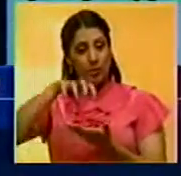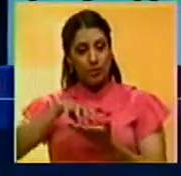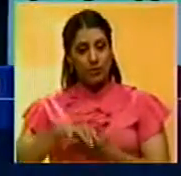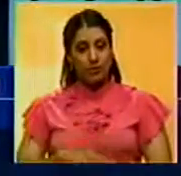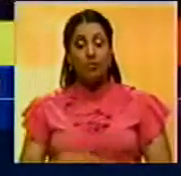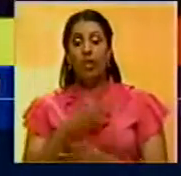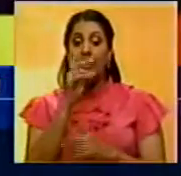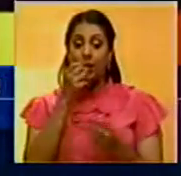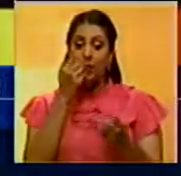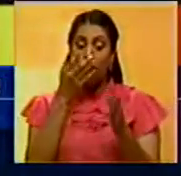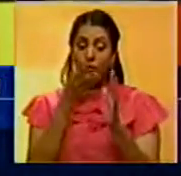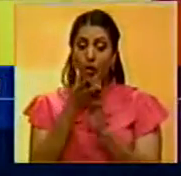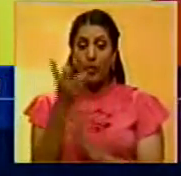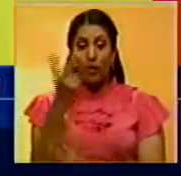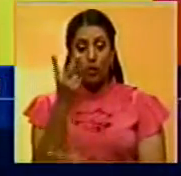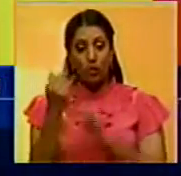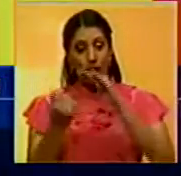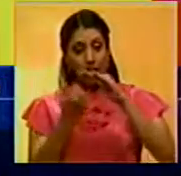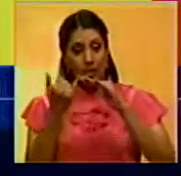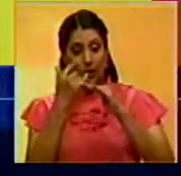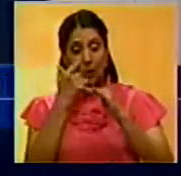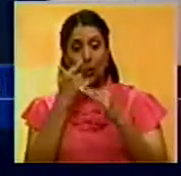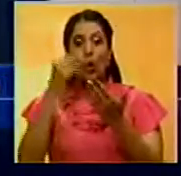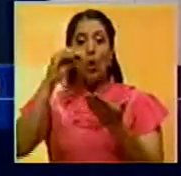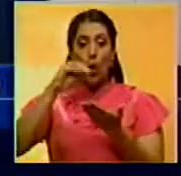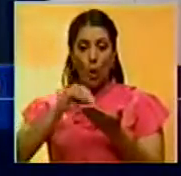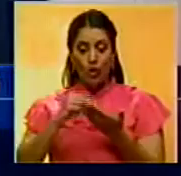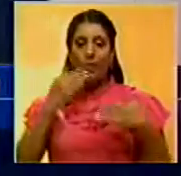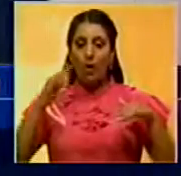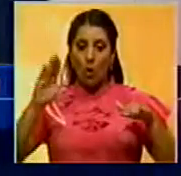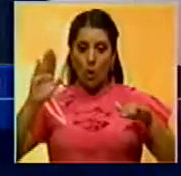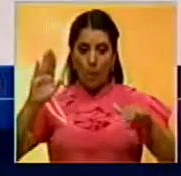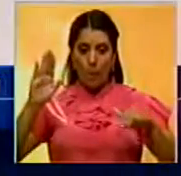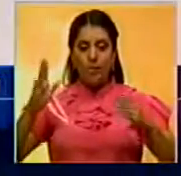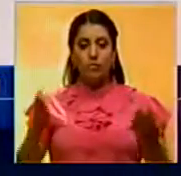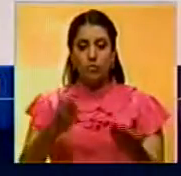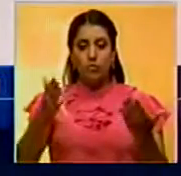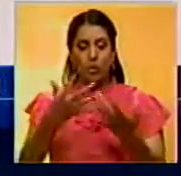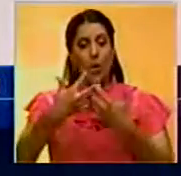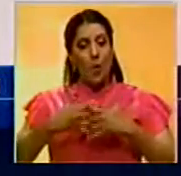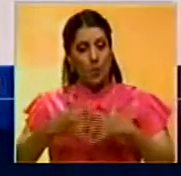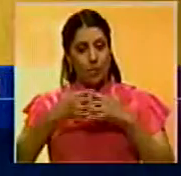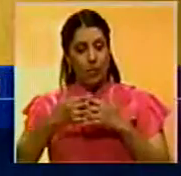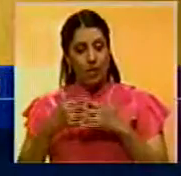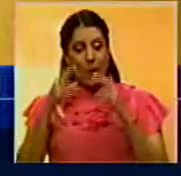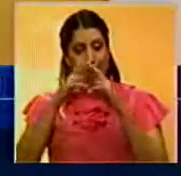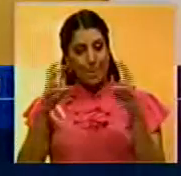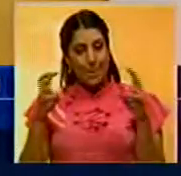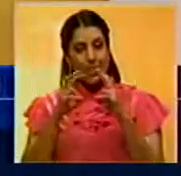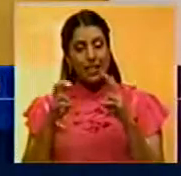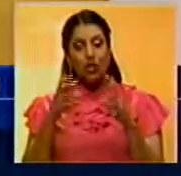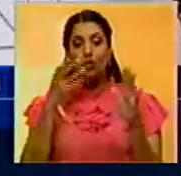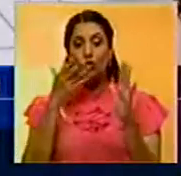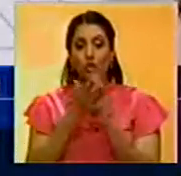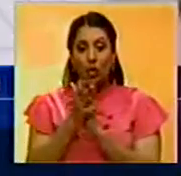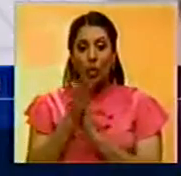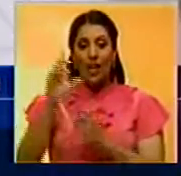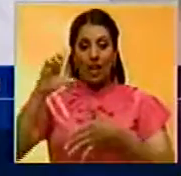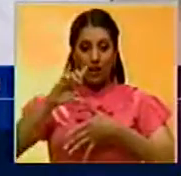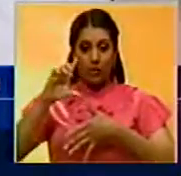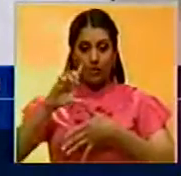De esta forma, ambas instituciones reafirman su compromiso por fomentar la promoción e investigación sobre el arte